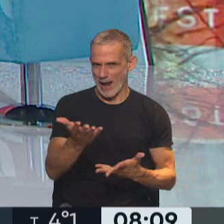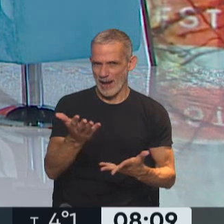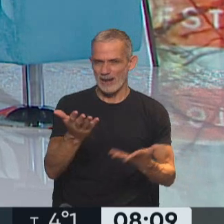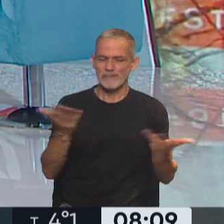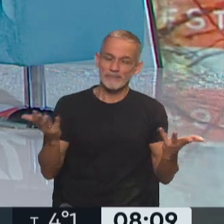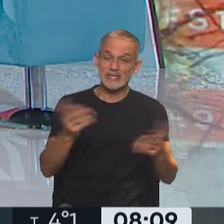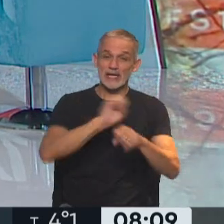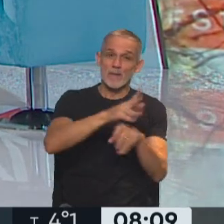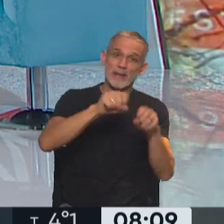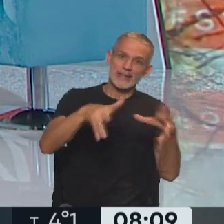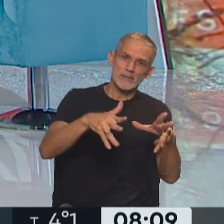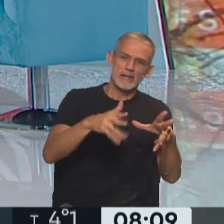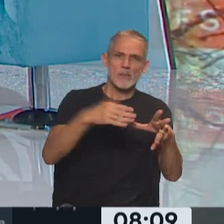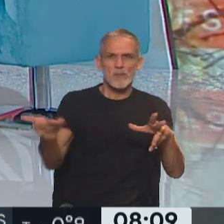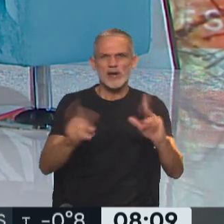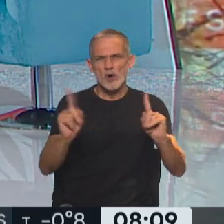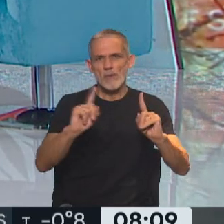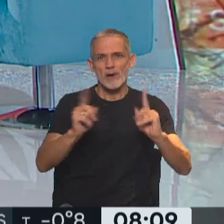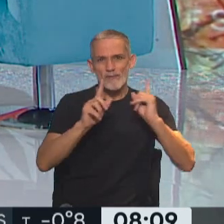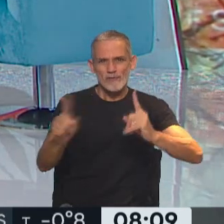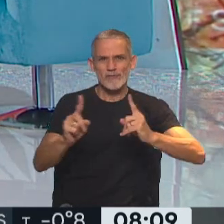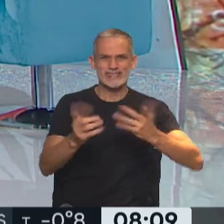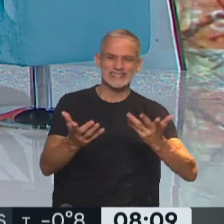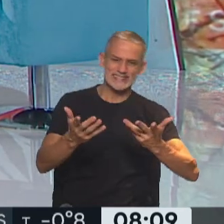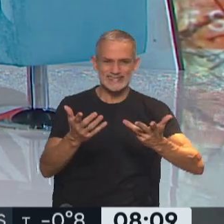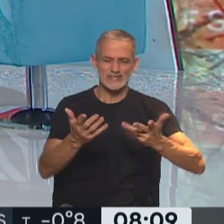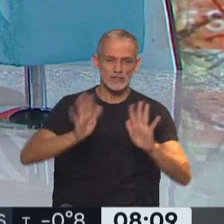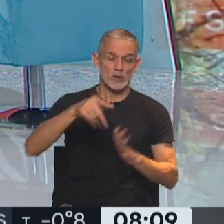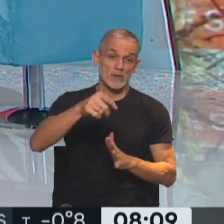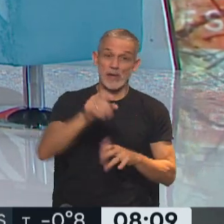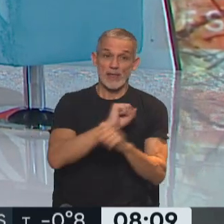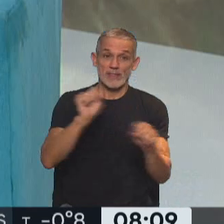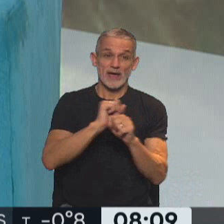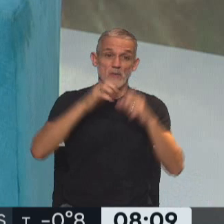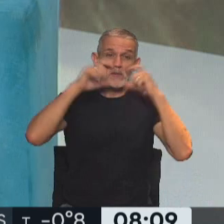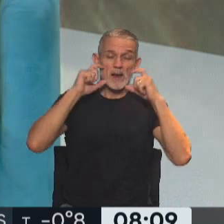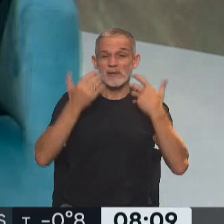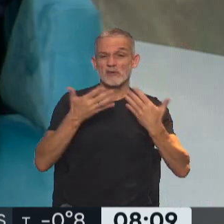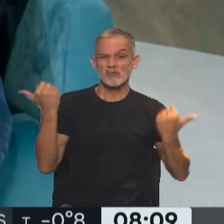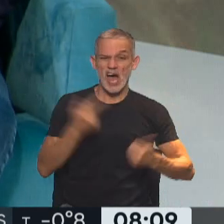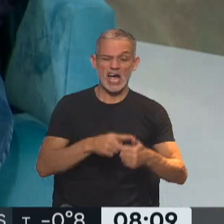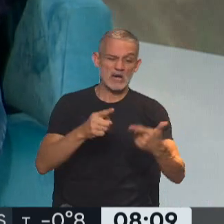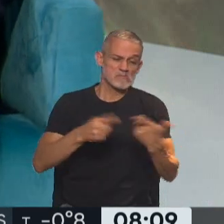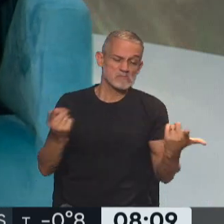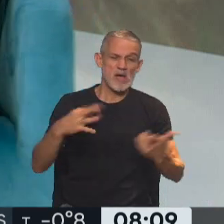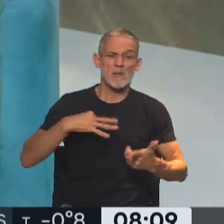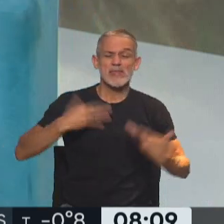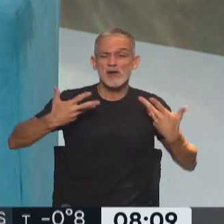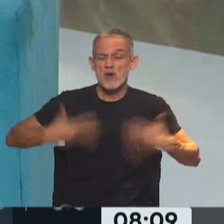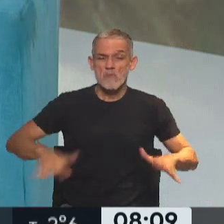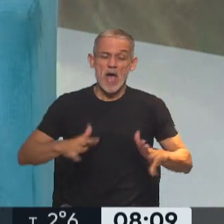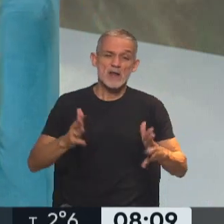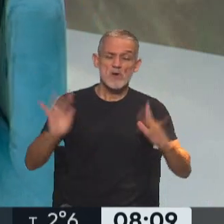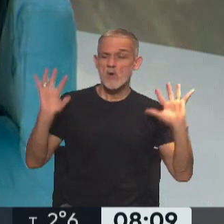cuesta decir pospandemia porque estamos todavía en pandemia, sí, ¿no? Sí, totalmente. Pero de golpe nos sacamos los barbijos, de golpe empezamos a hacer una vida normal, de golpe